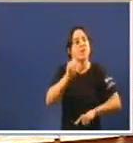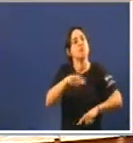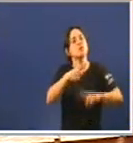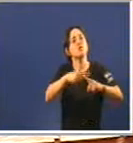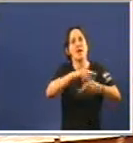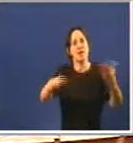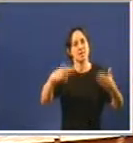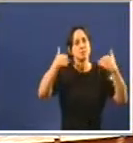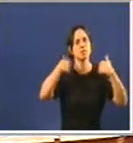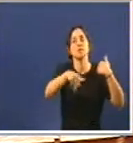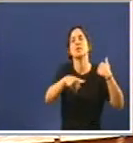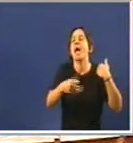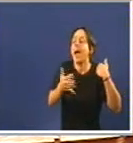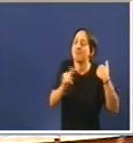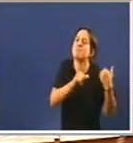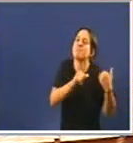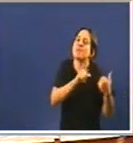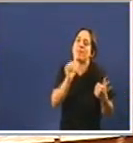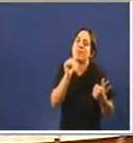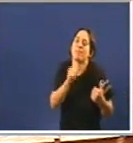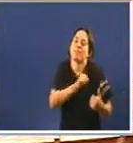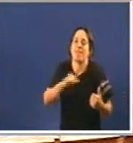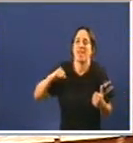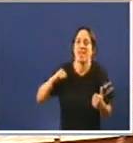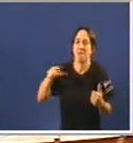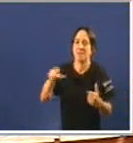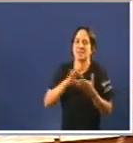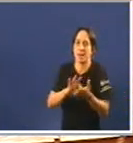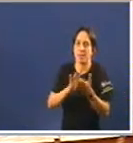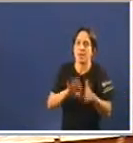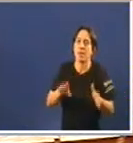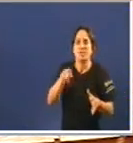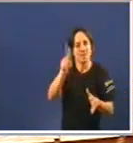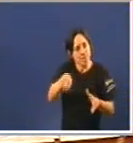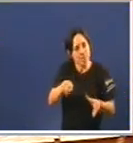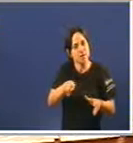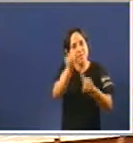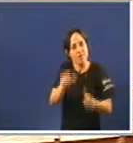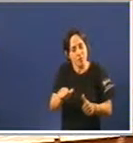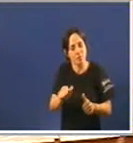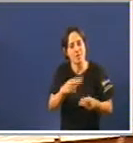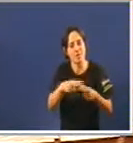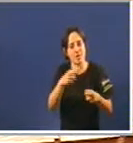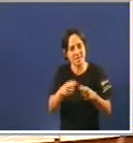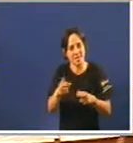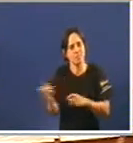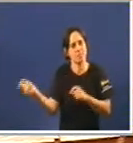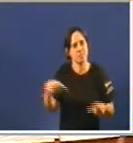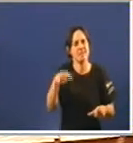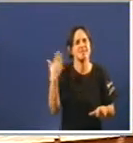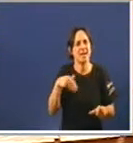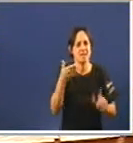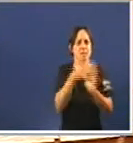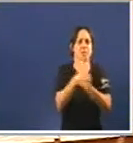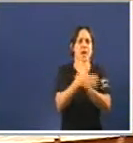desto, aínda que teña privatizado o servizo, porque esa tamén é unha opción política, algo que xa trasladamos aquí ao vicepresidente Rueda.